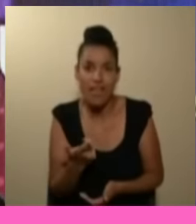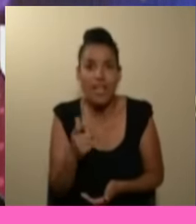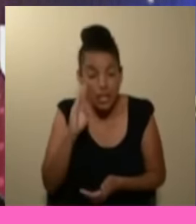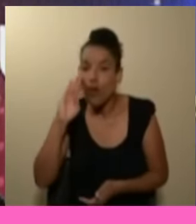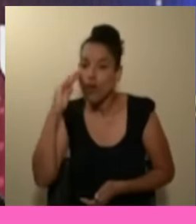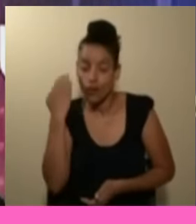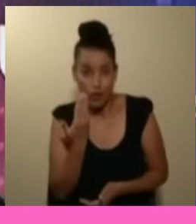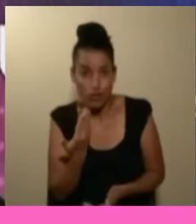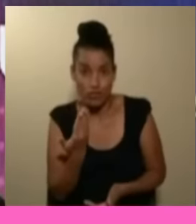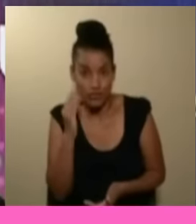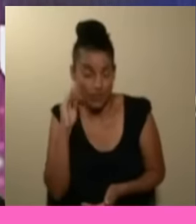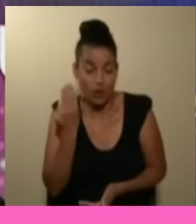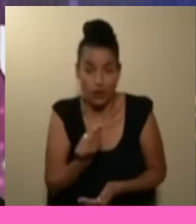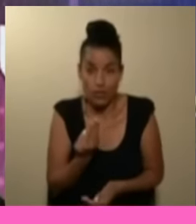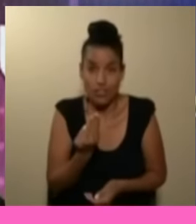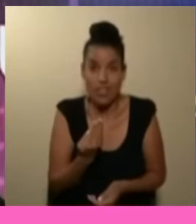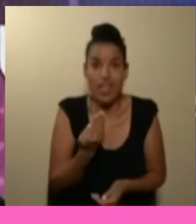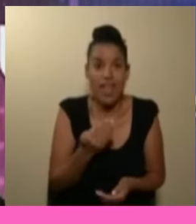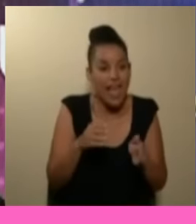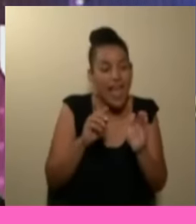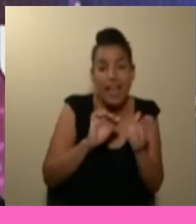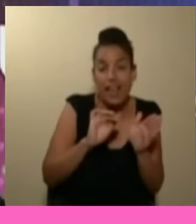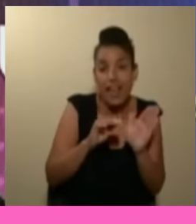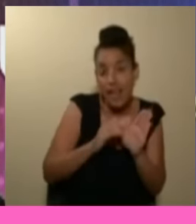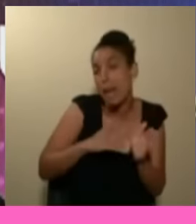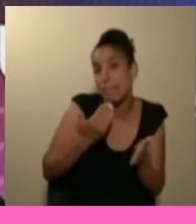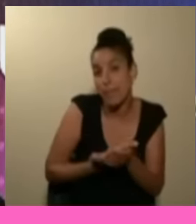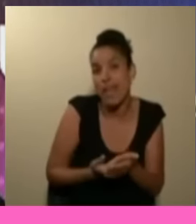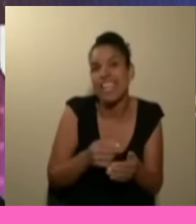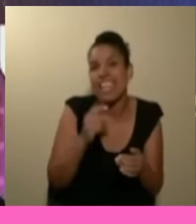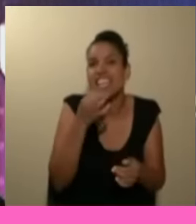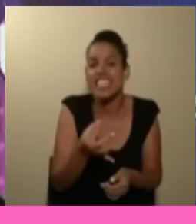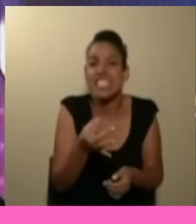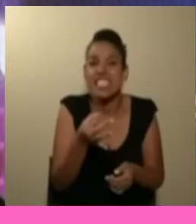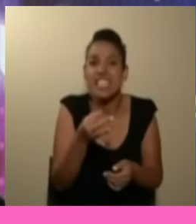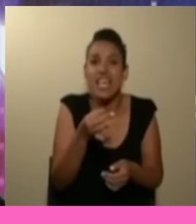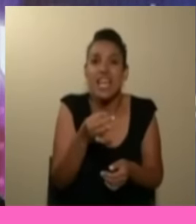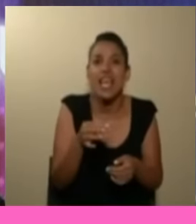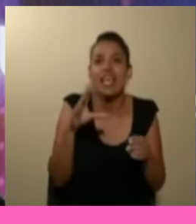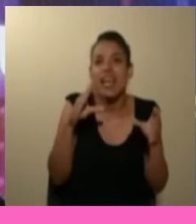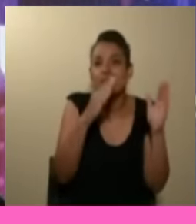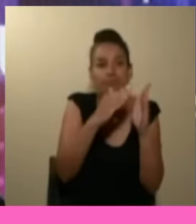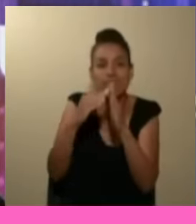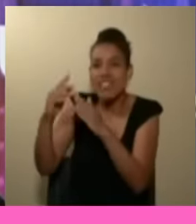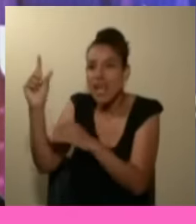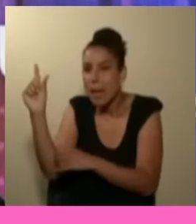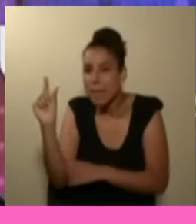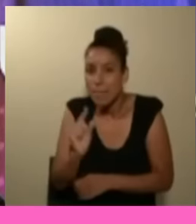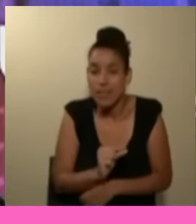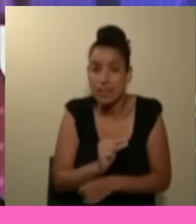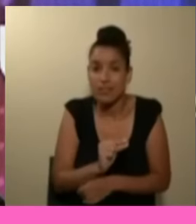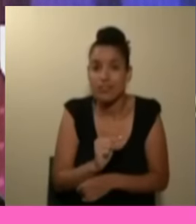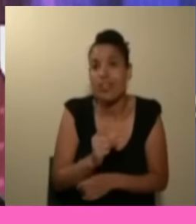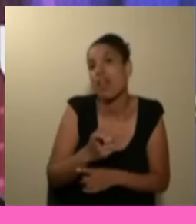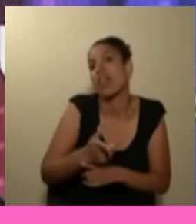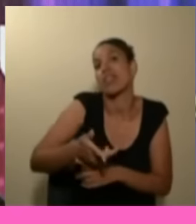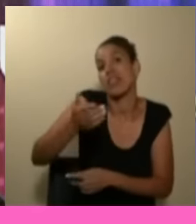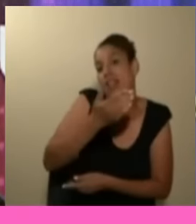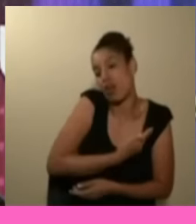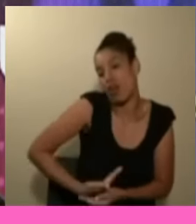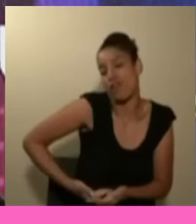vivienda, que habla de 3.800 soluciones habitacionales menos que las que se dieron en el gobierno